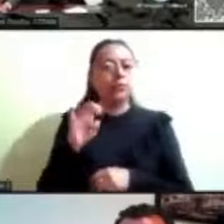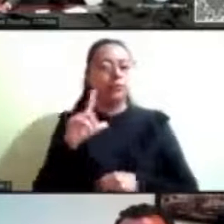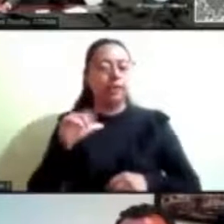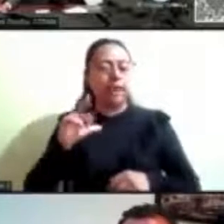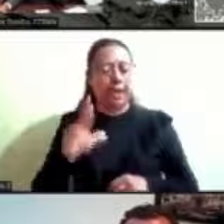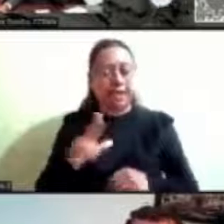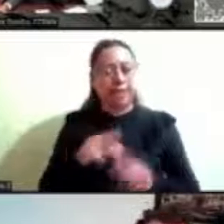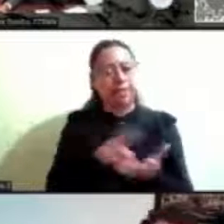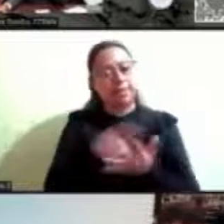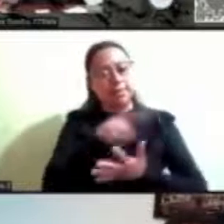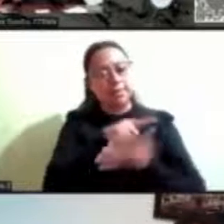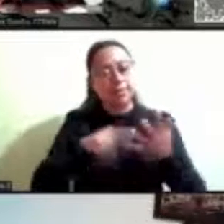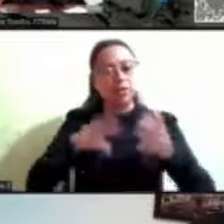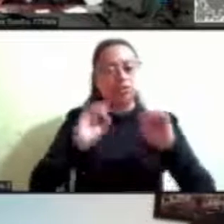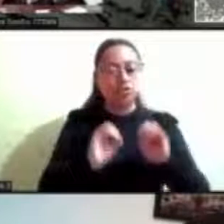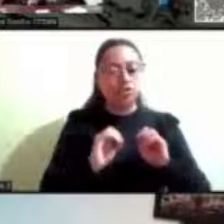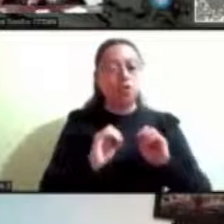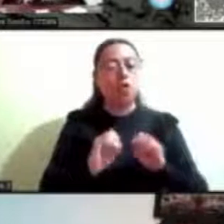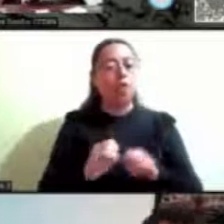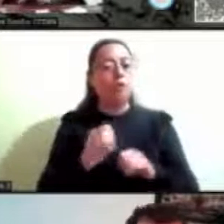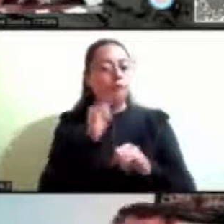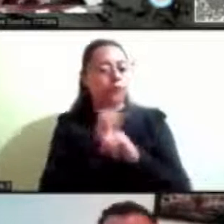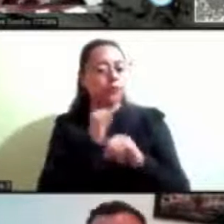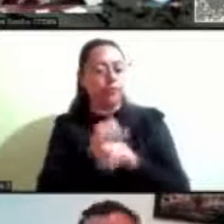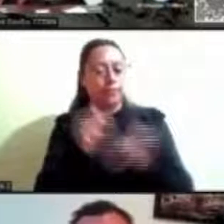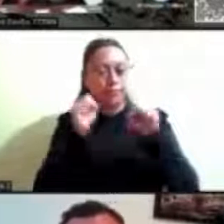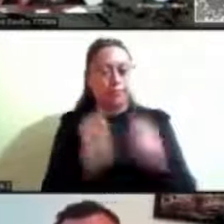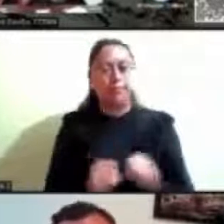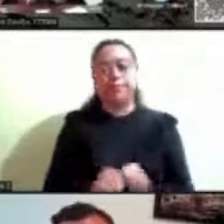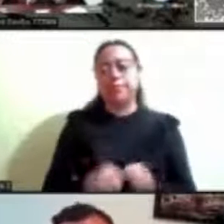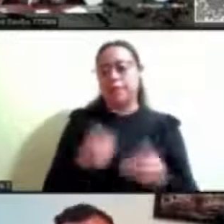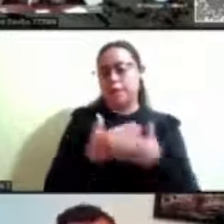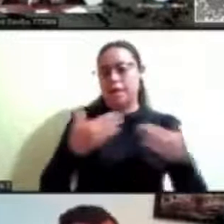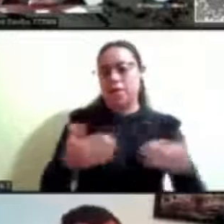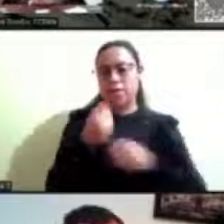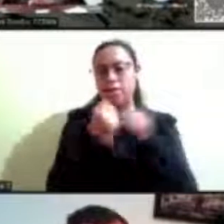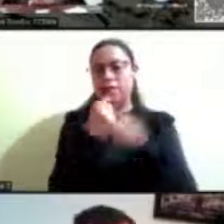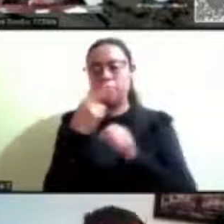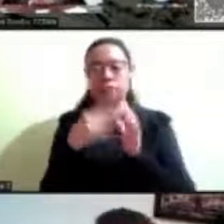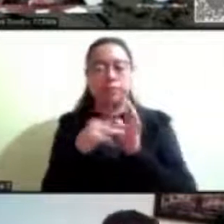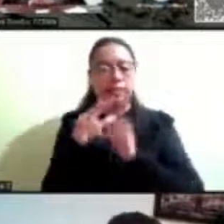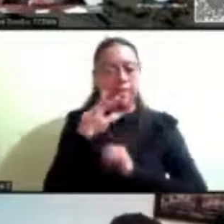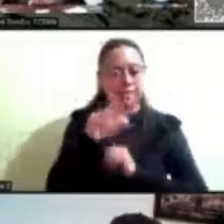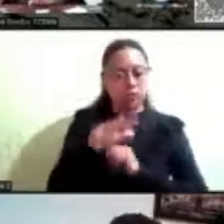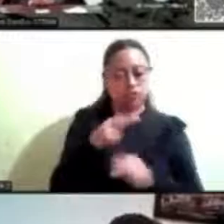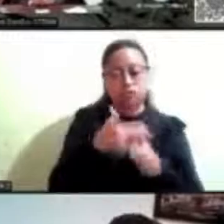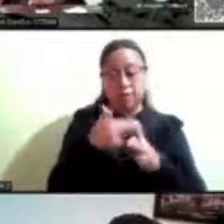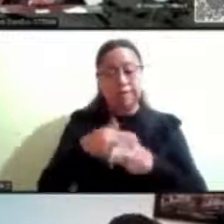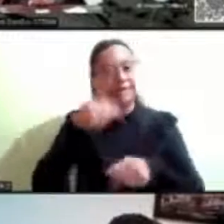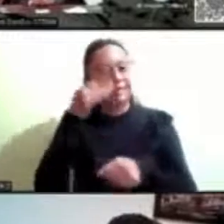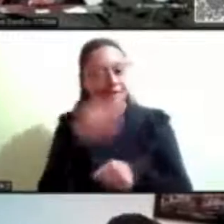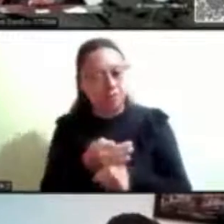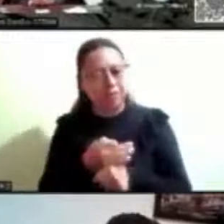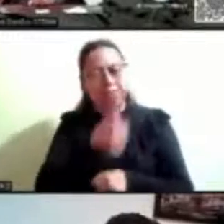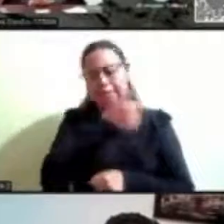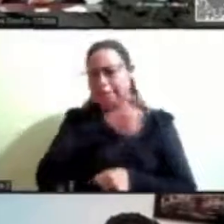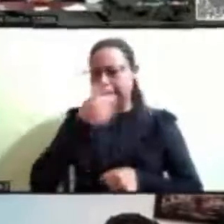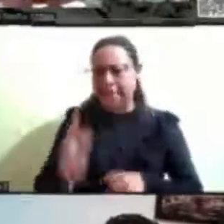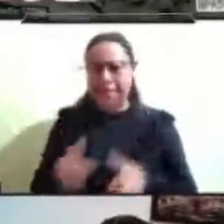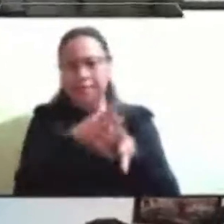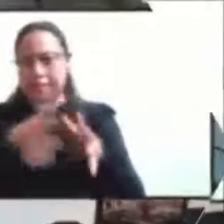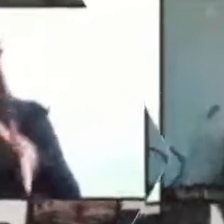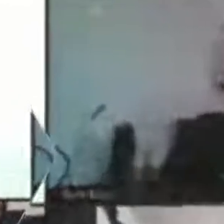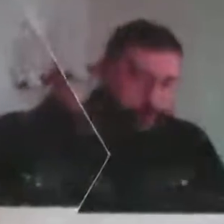166.424.125 pesos, agregando que el instituto ha ejercido su presupuesto observando en todo momento la buena administración de los recursos